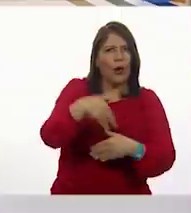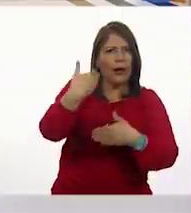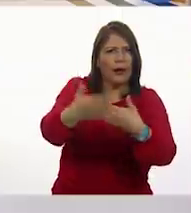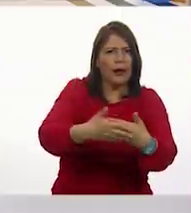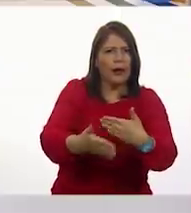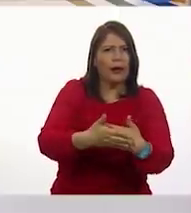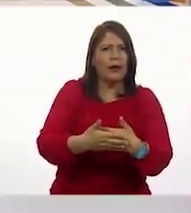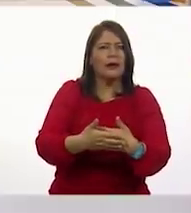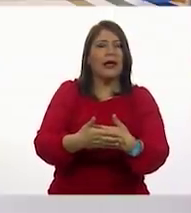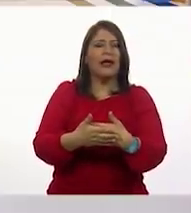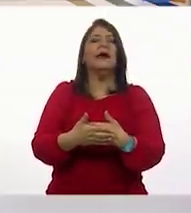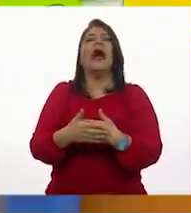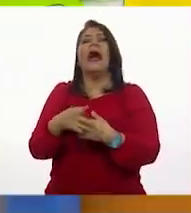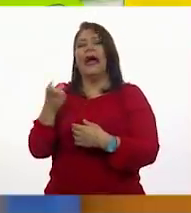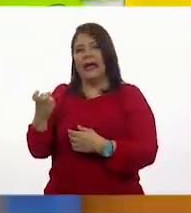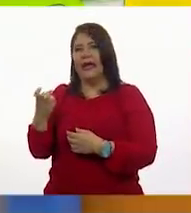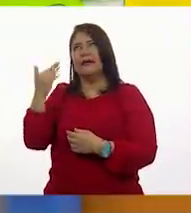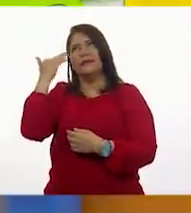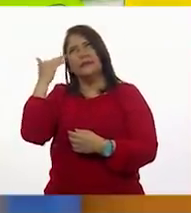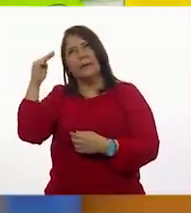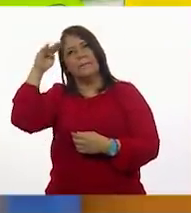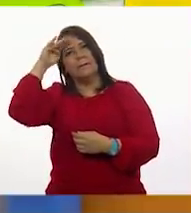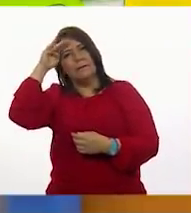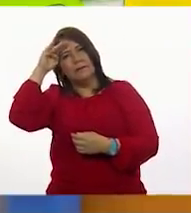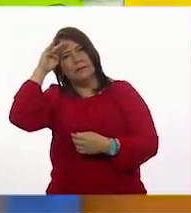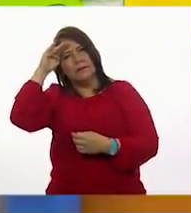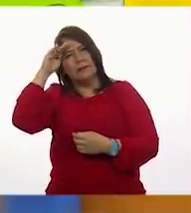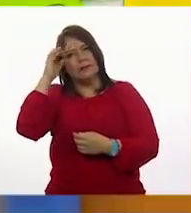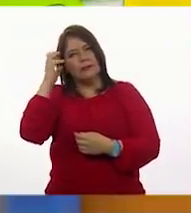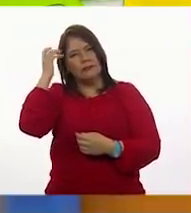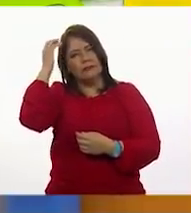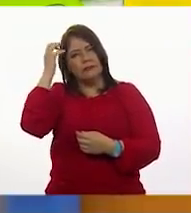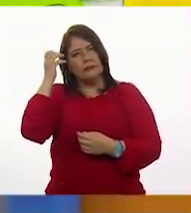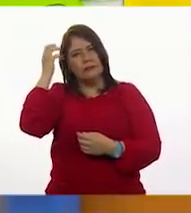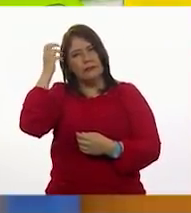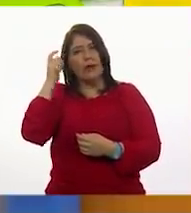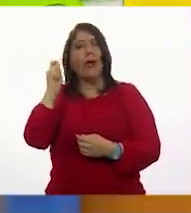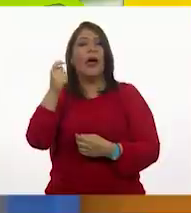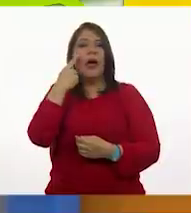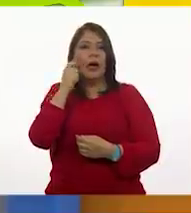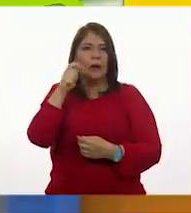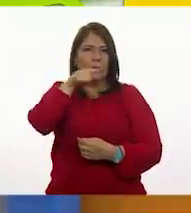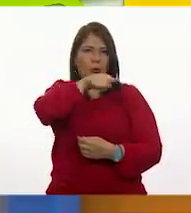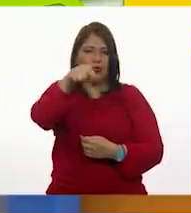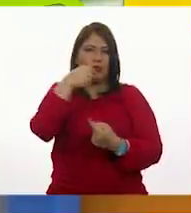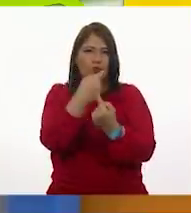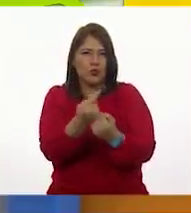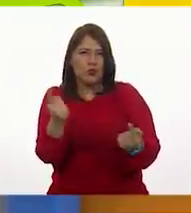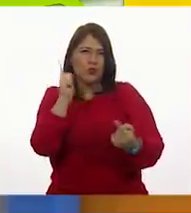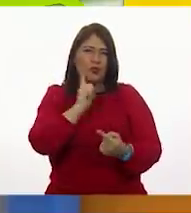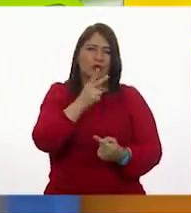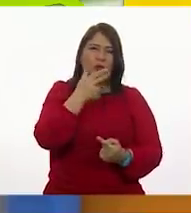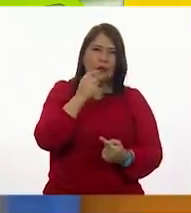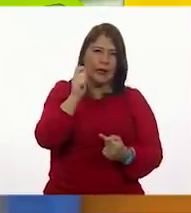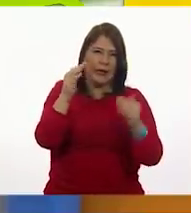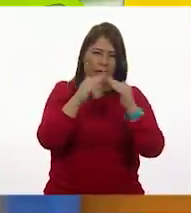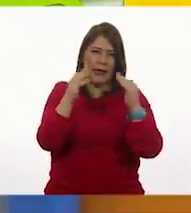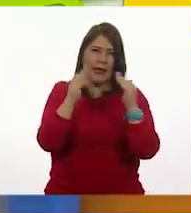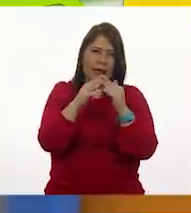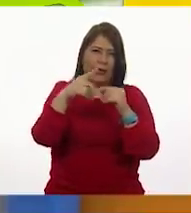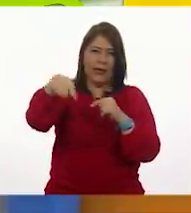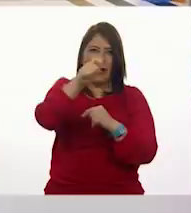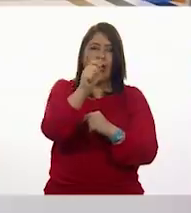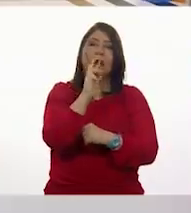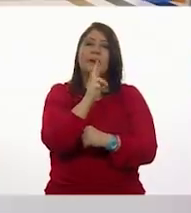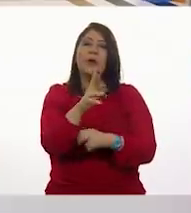un tiempo, medita y sobre todo ahora escucha muy bien a las niñas y a los niños que están en casa porque es lo que ellas y ellos van a